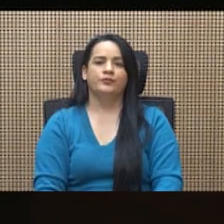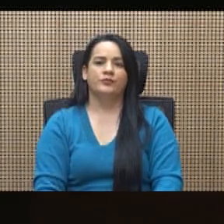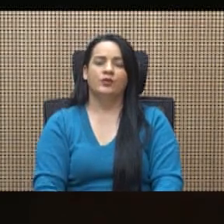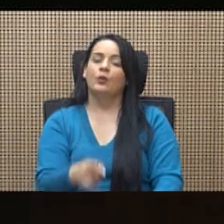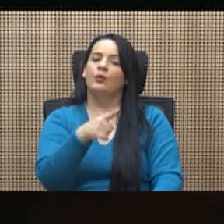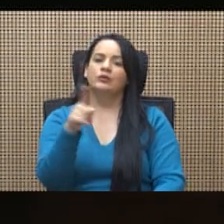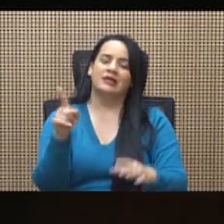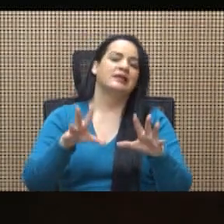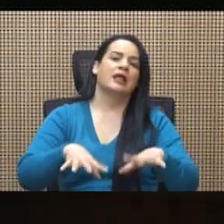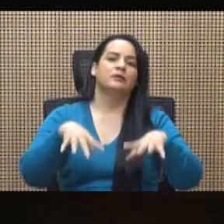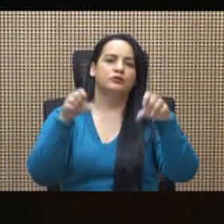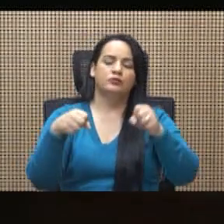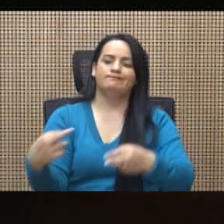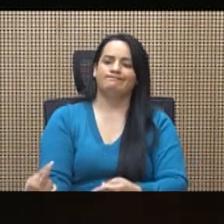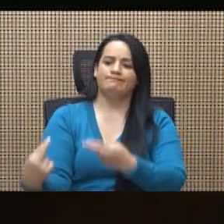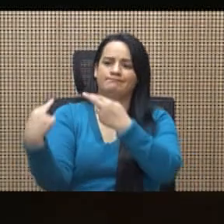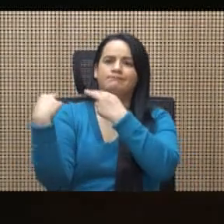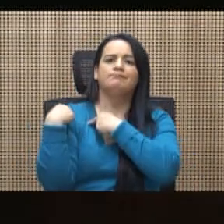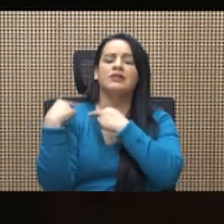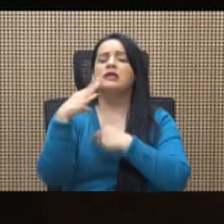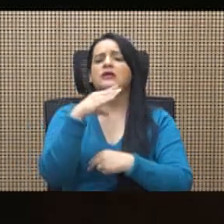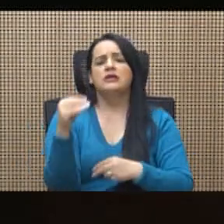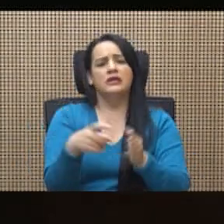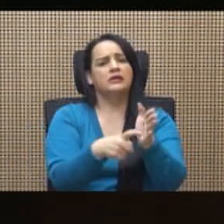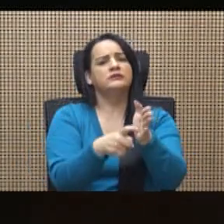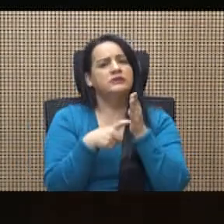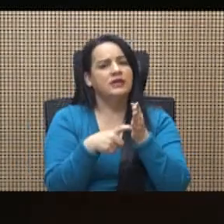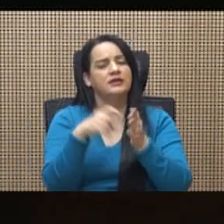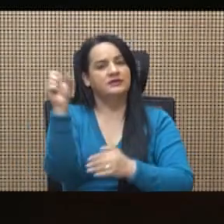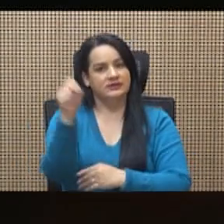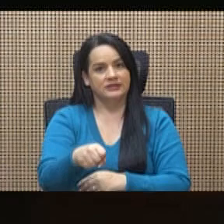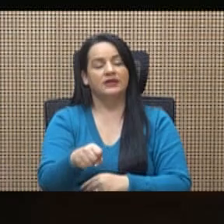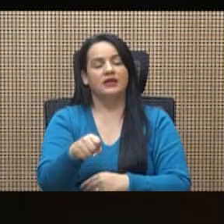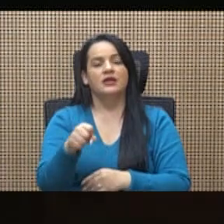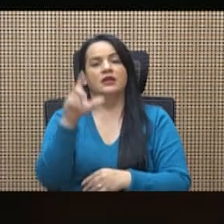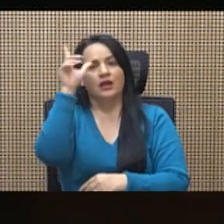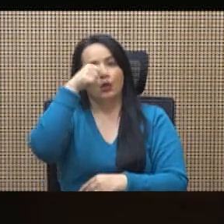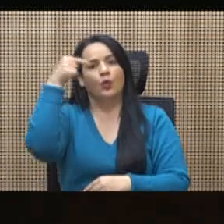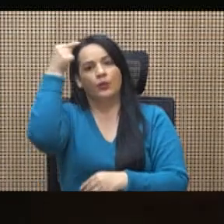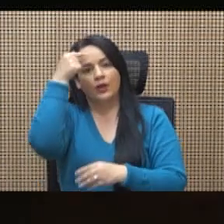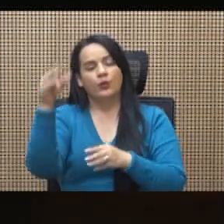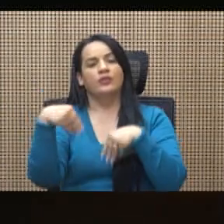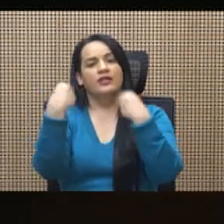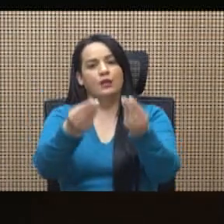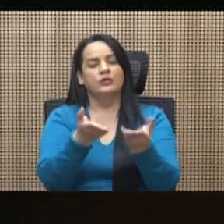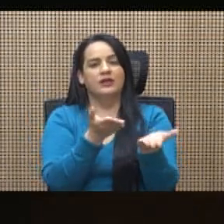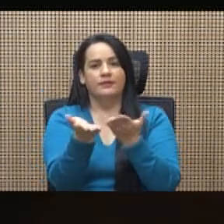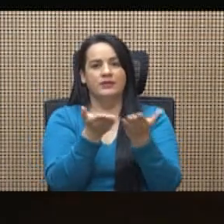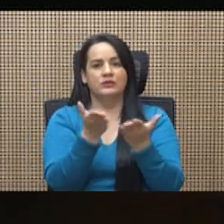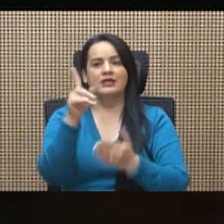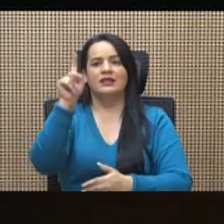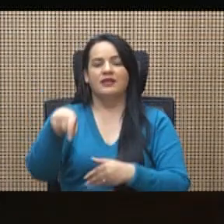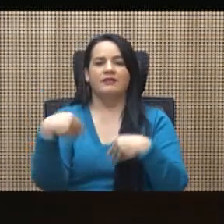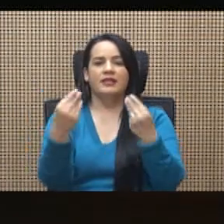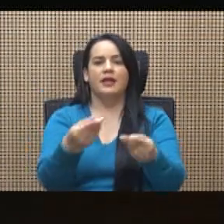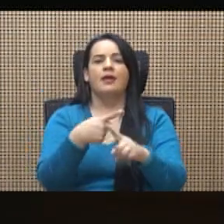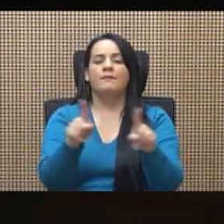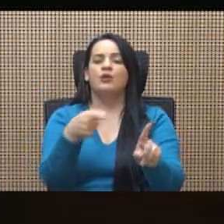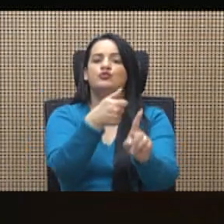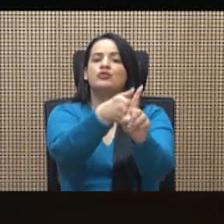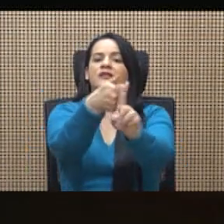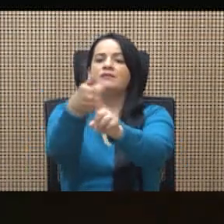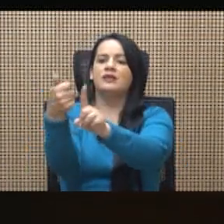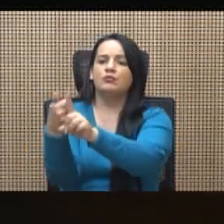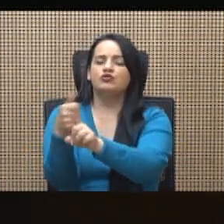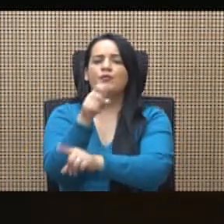por el mango exijan sí que el gobierno de los servicios que tiene que dar pero también pregúntense qué pueden